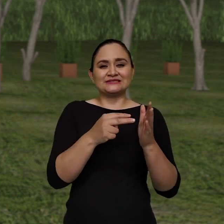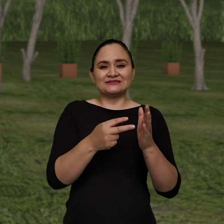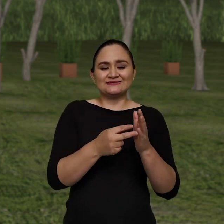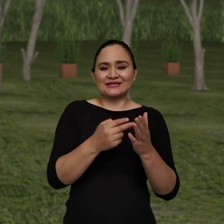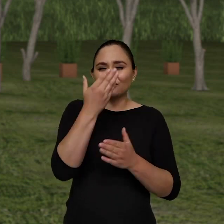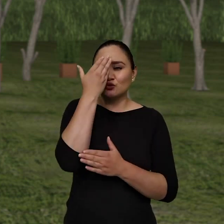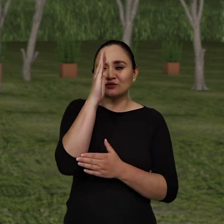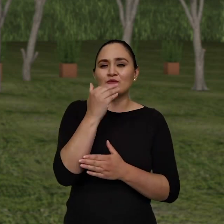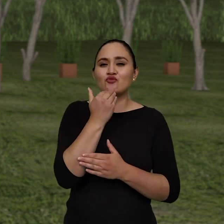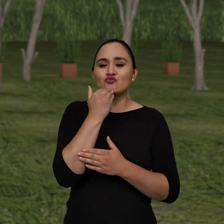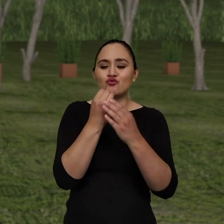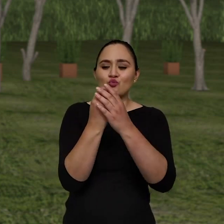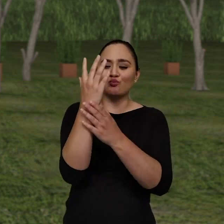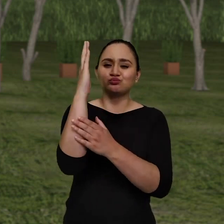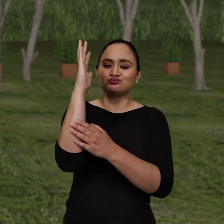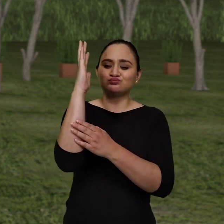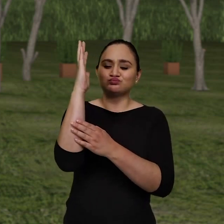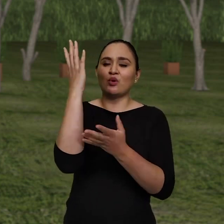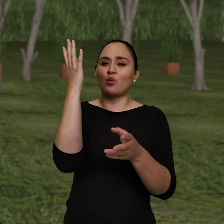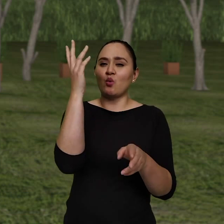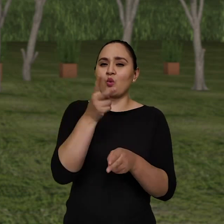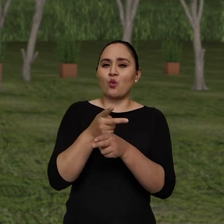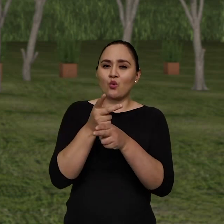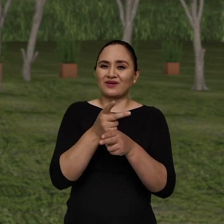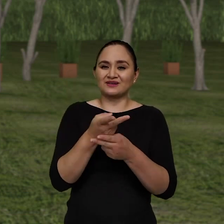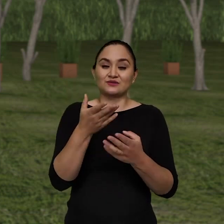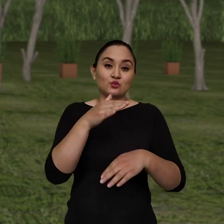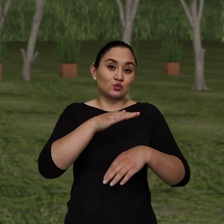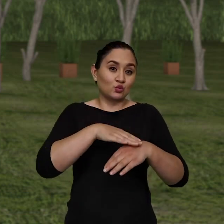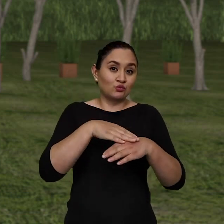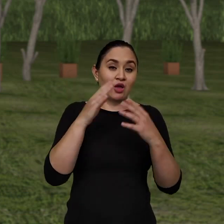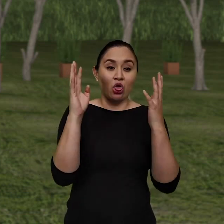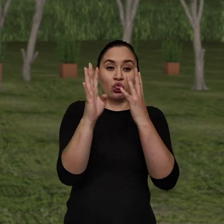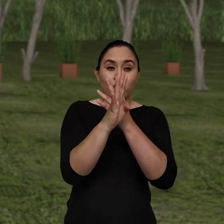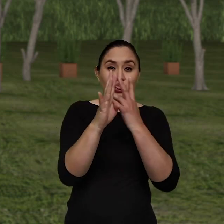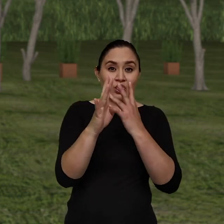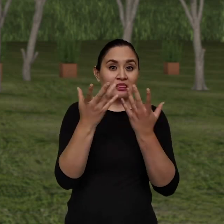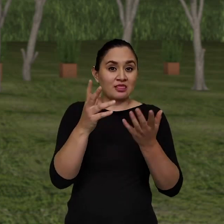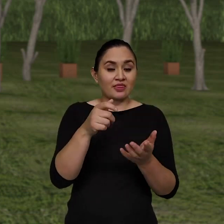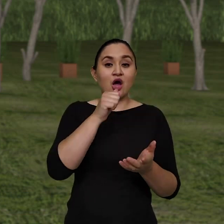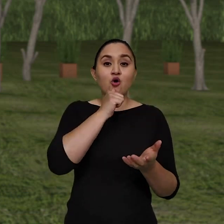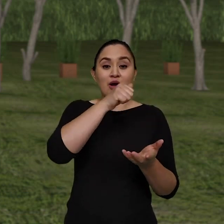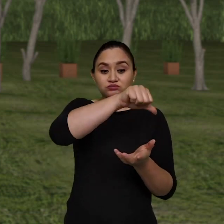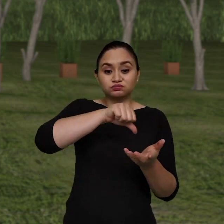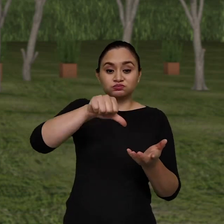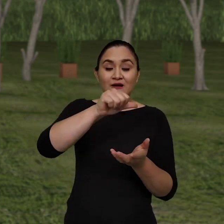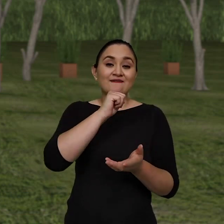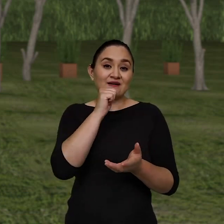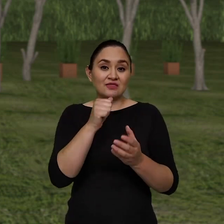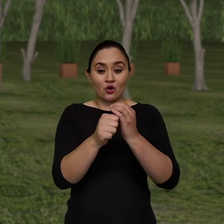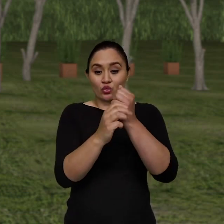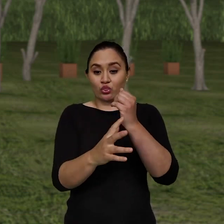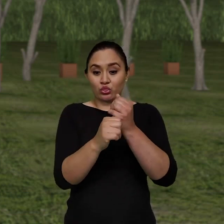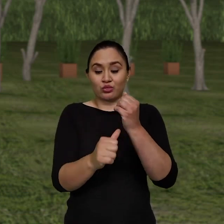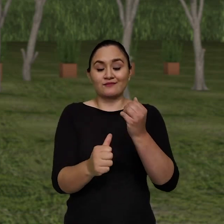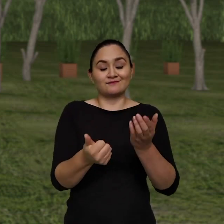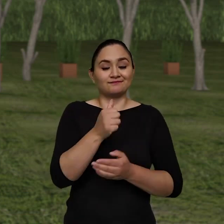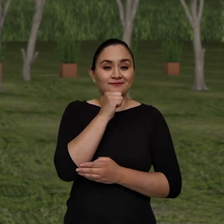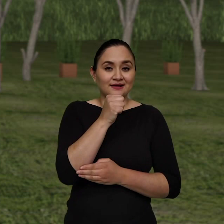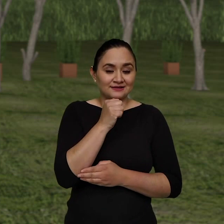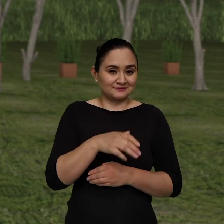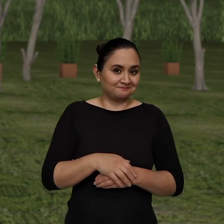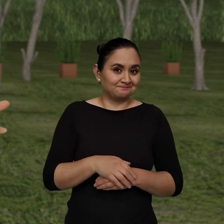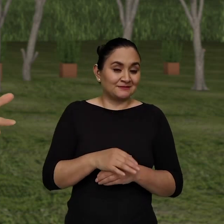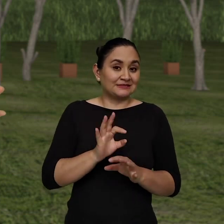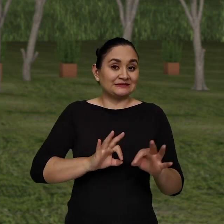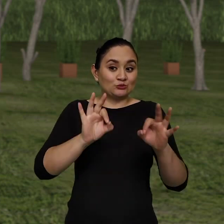entorno. Esto puede ser por la mala ventilación o riego deficiente al trabajar la tierra o al abonar. Prevenir es